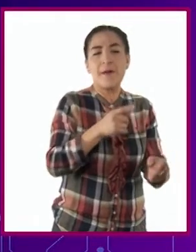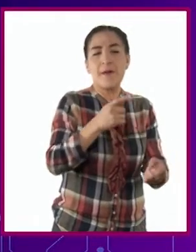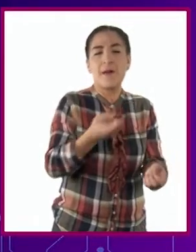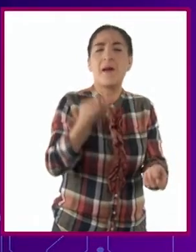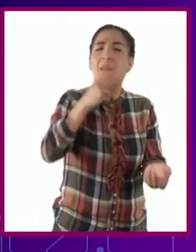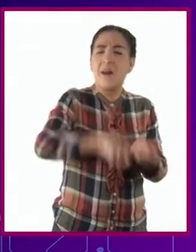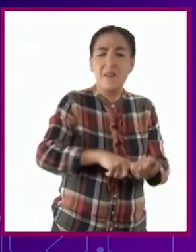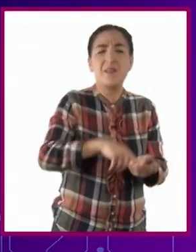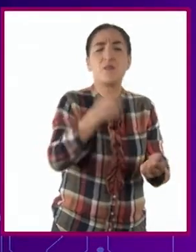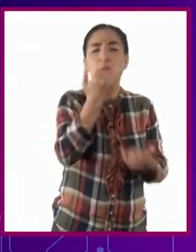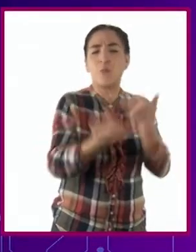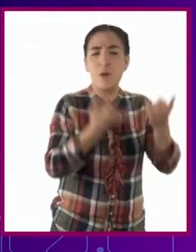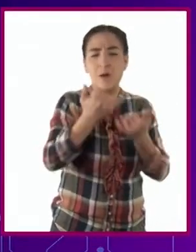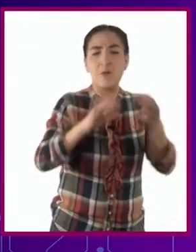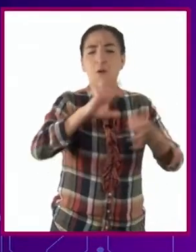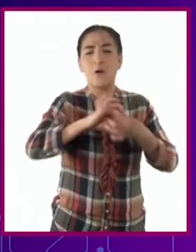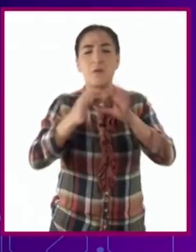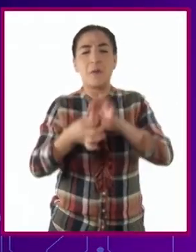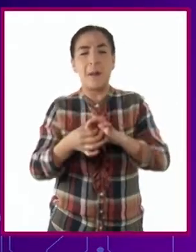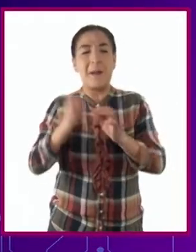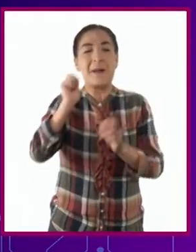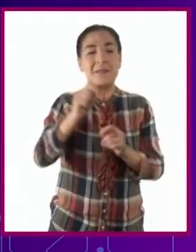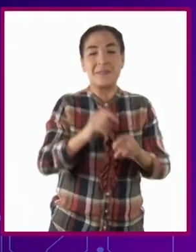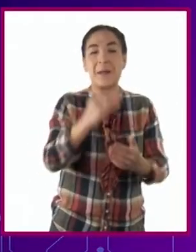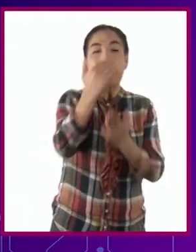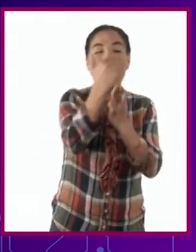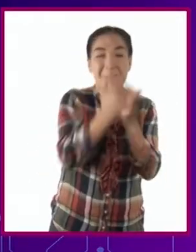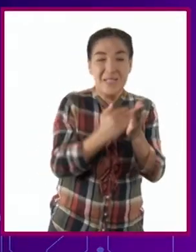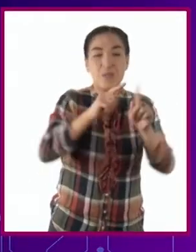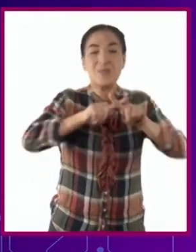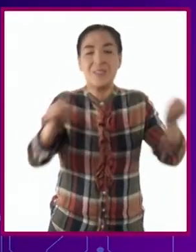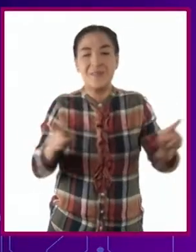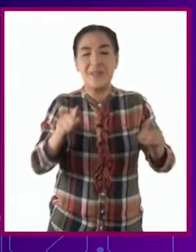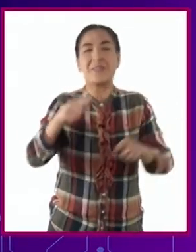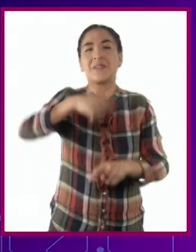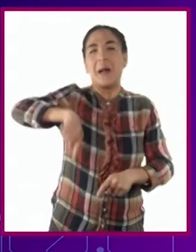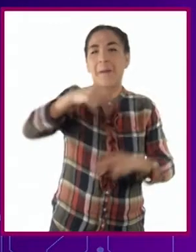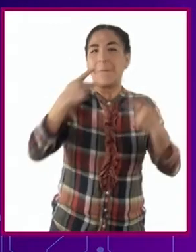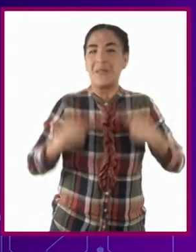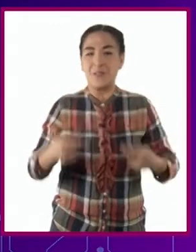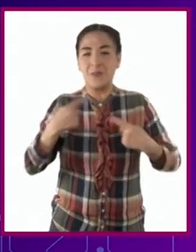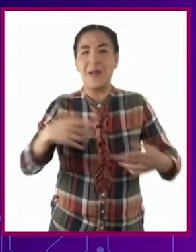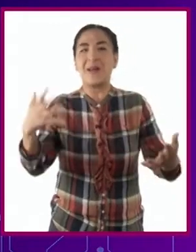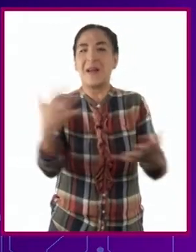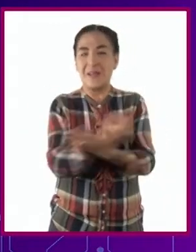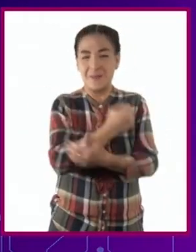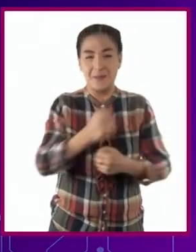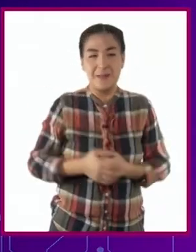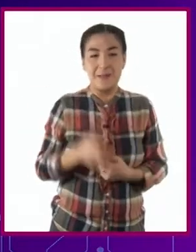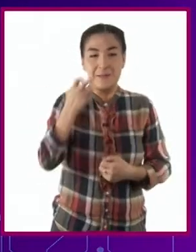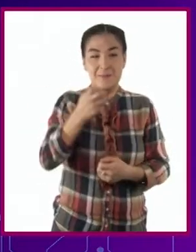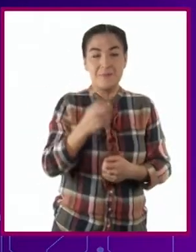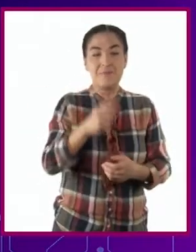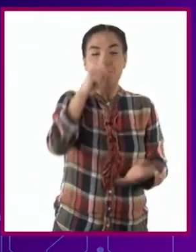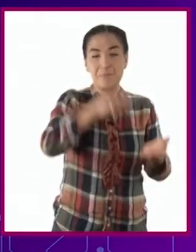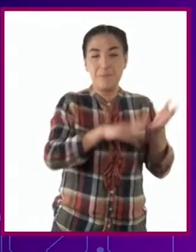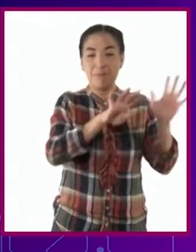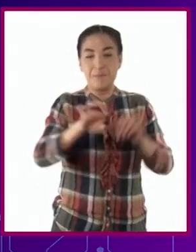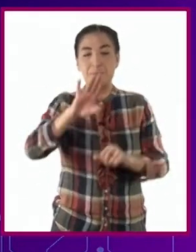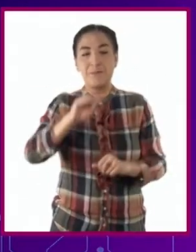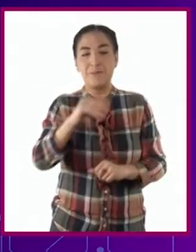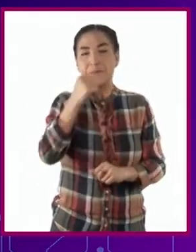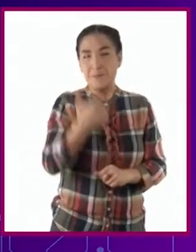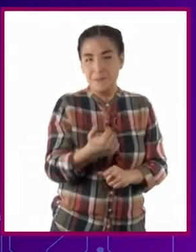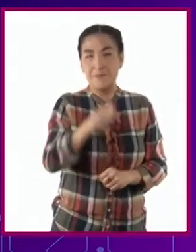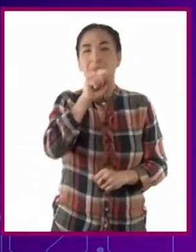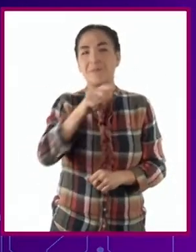menor diferencia entre los tiempos de los ganadores? Entre los Juegos Olímpicos de 1996 y del